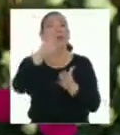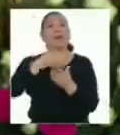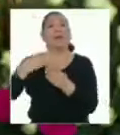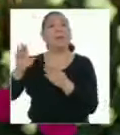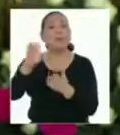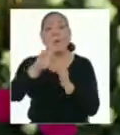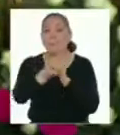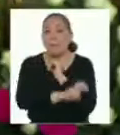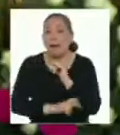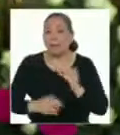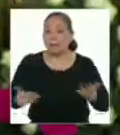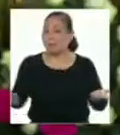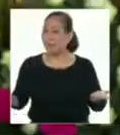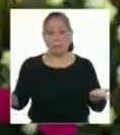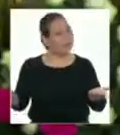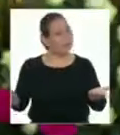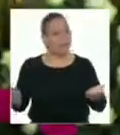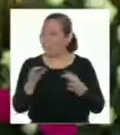pueblos.